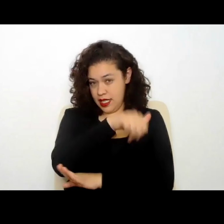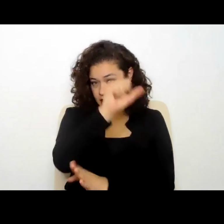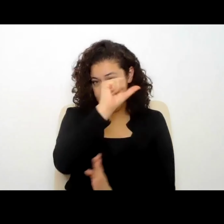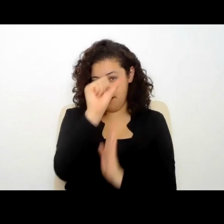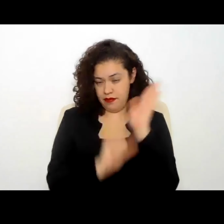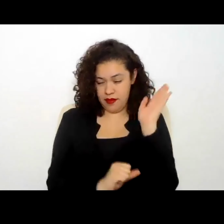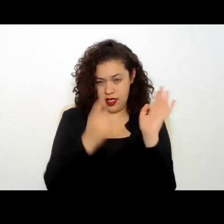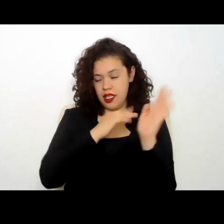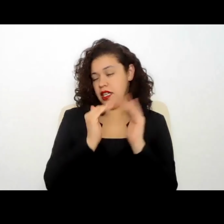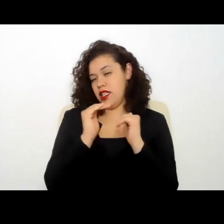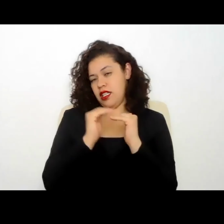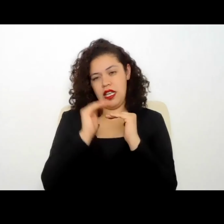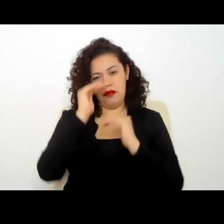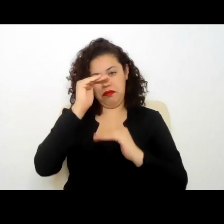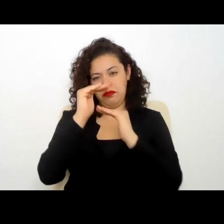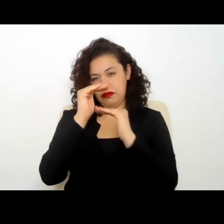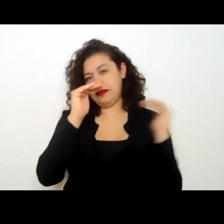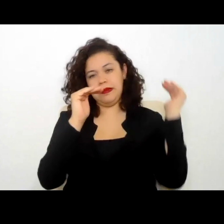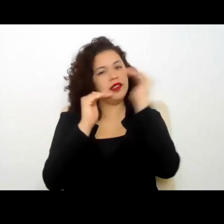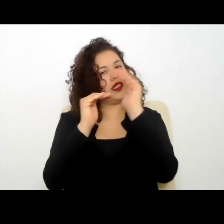umbral.